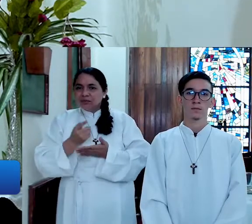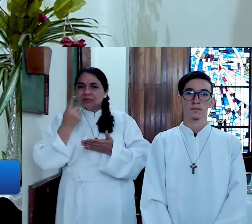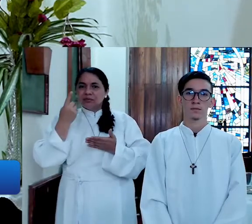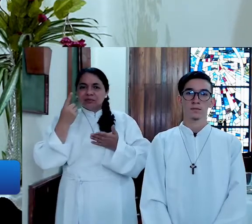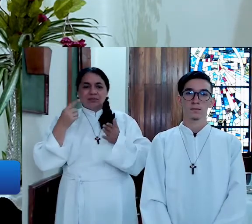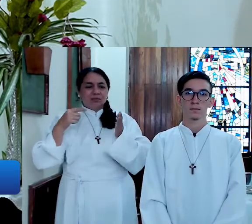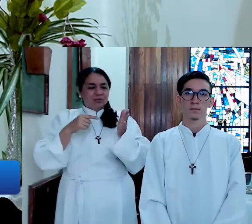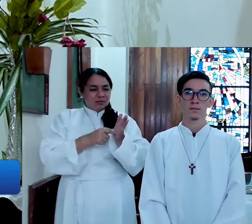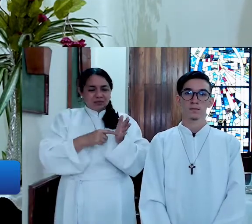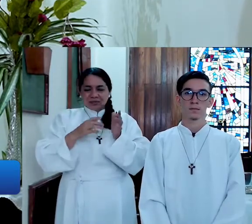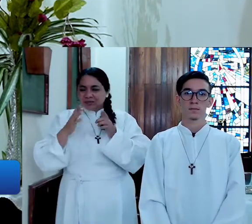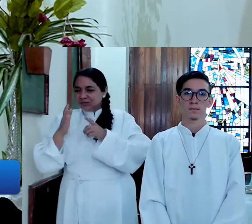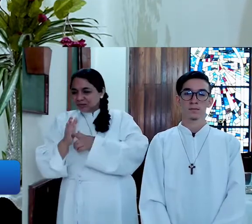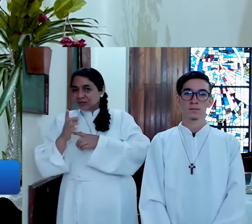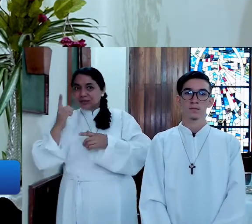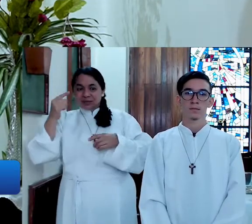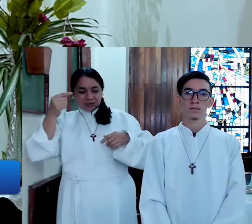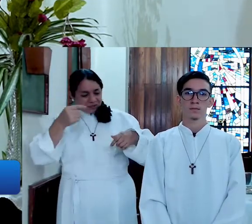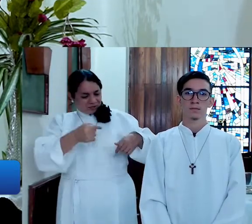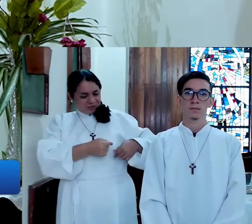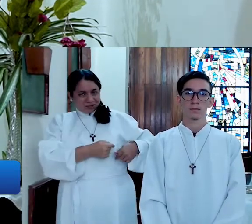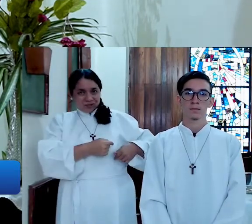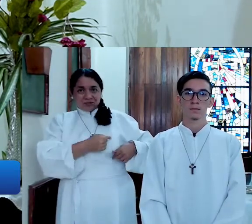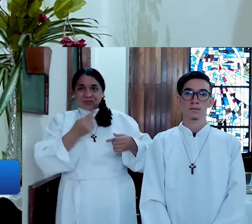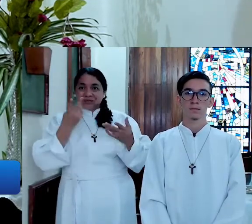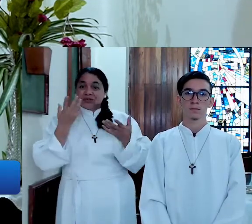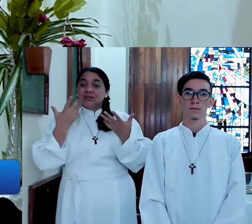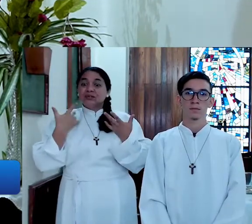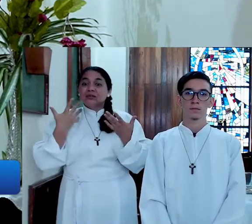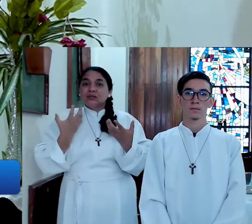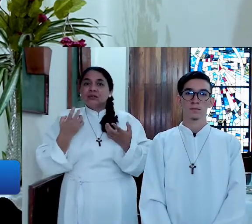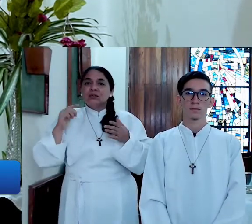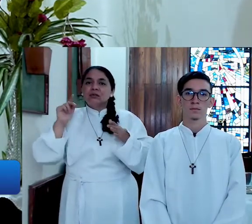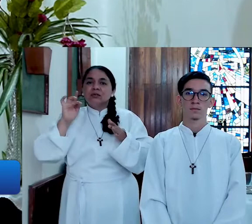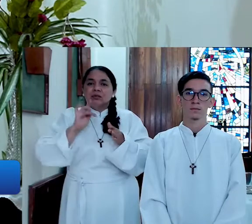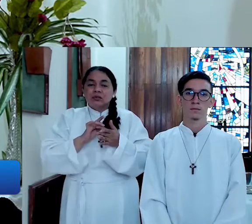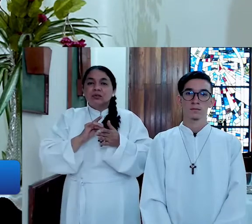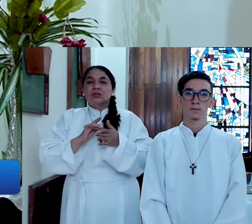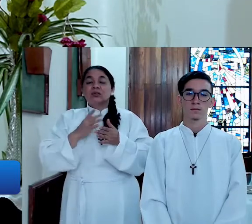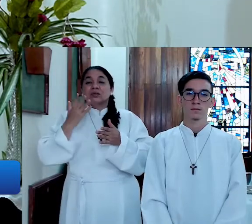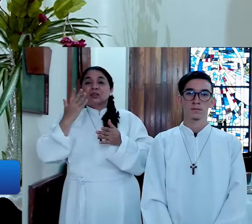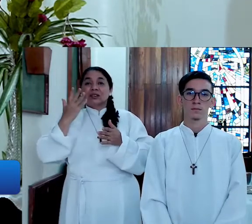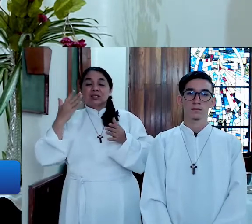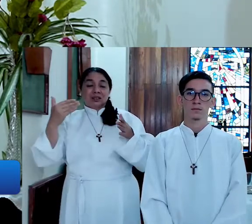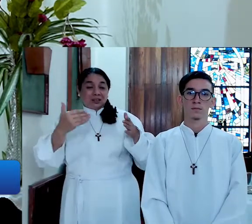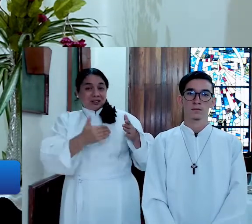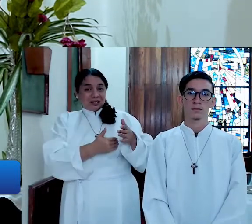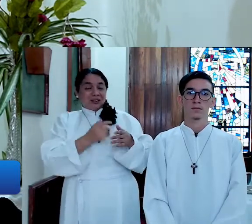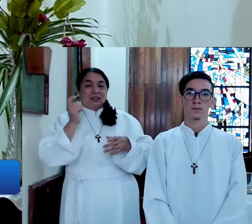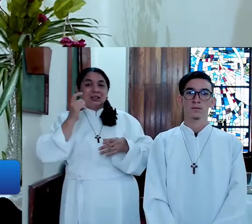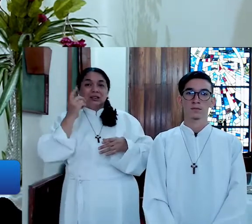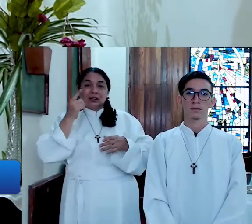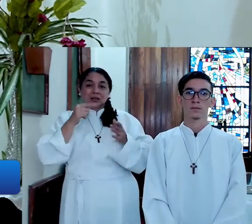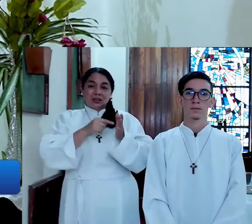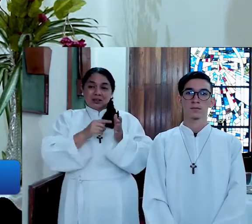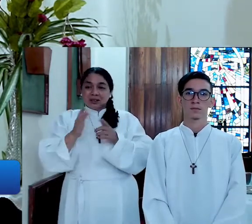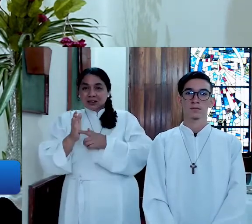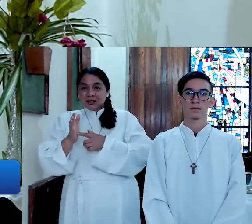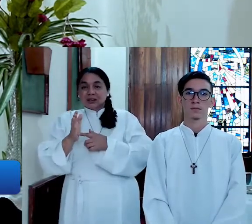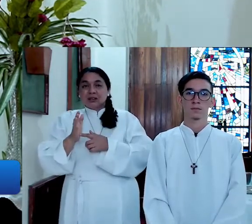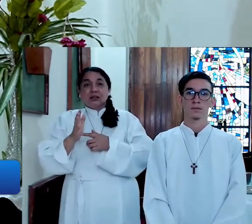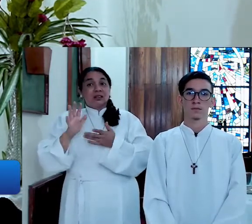mi dedo en los agujeros de los clavos, y no meto mi mano en su costado, no